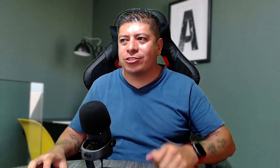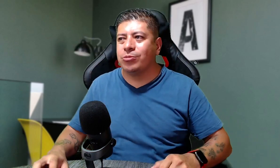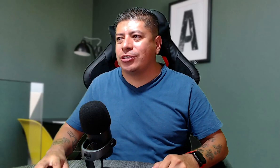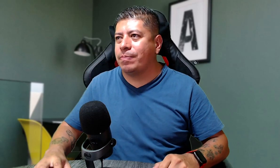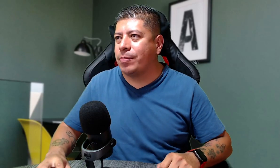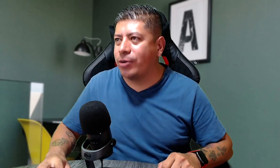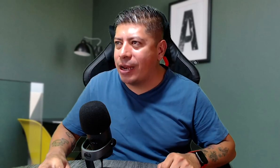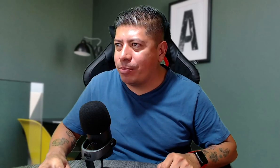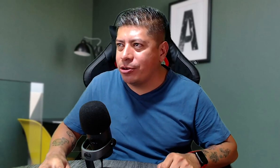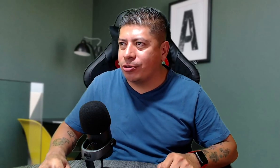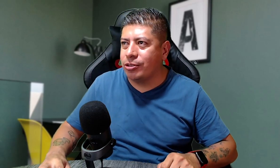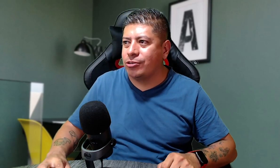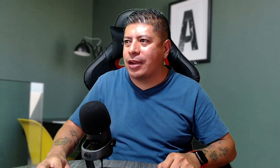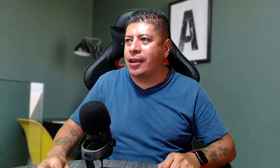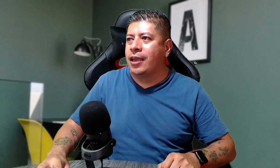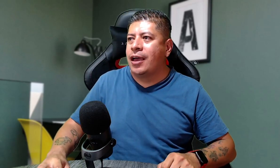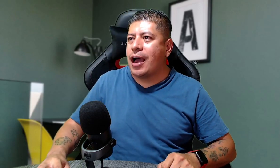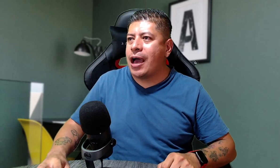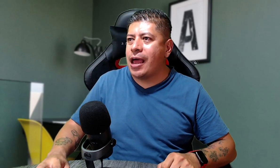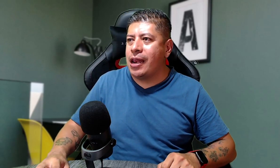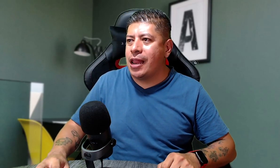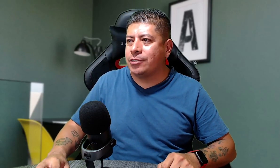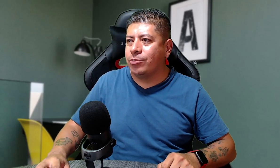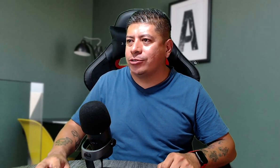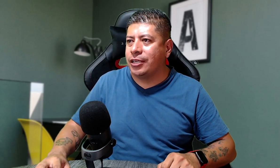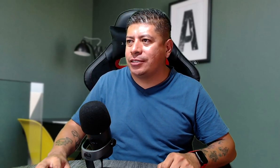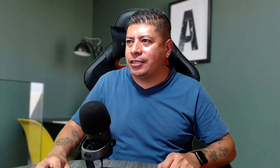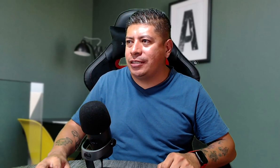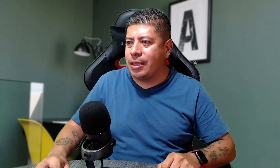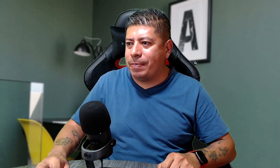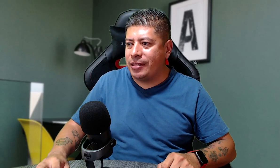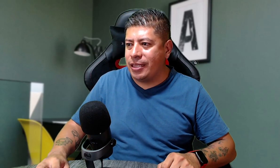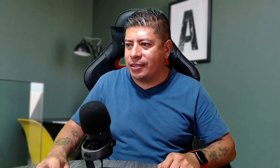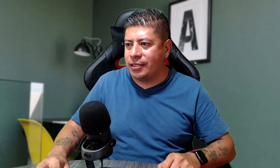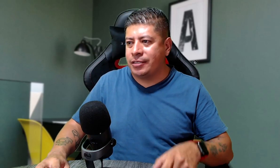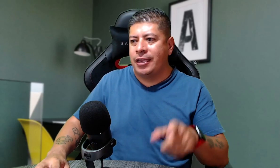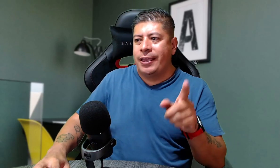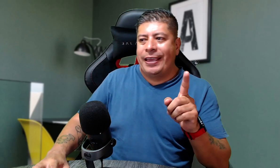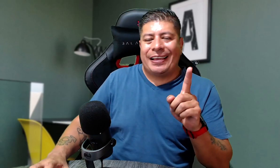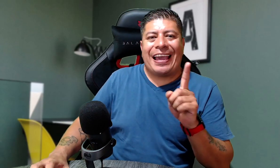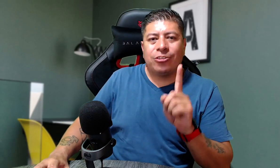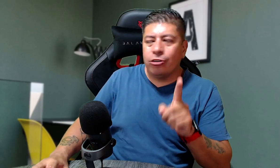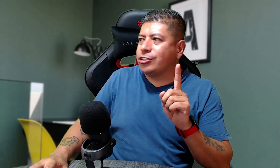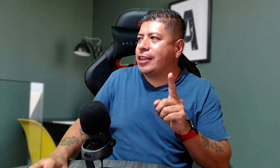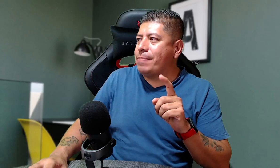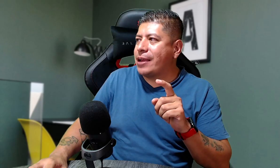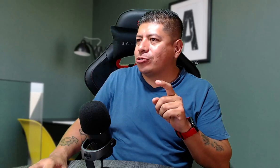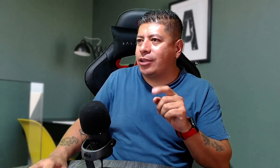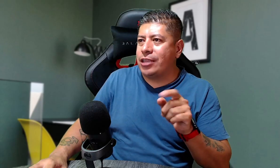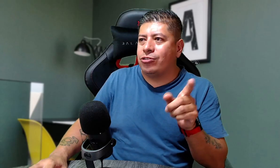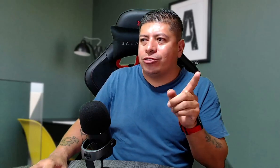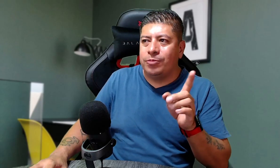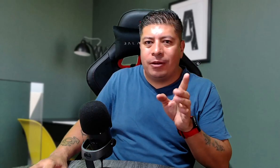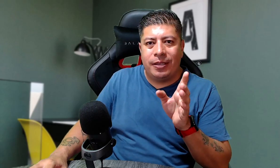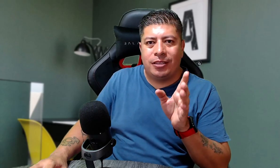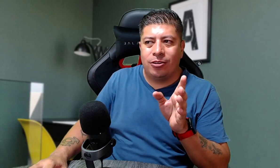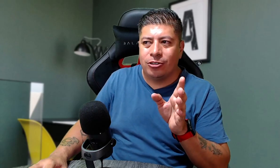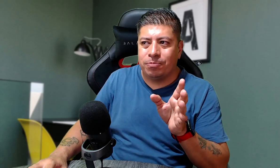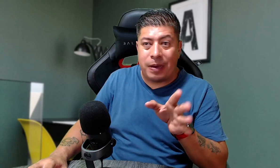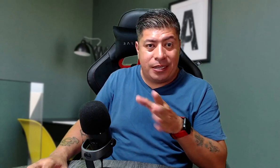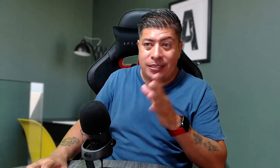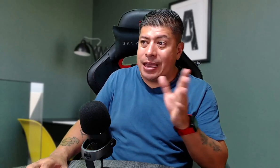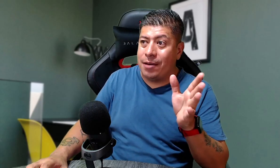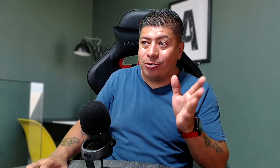Muchas gracias, como siempre, por el apoyo incondicional a las voces independientes. 14 de marzo del año